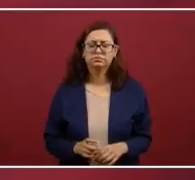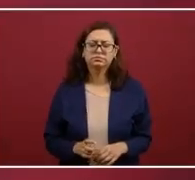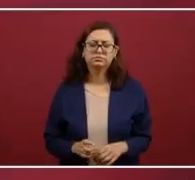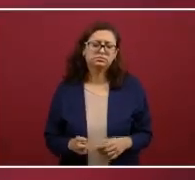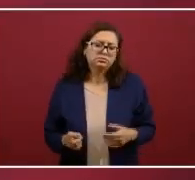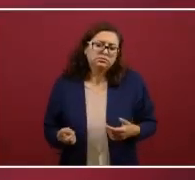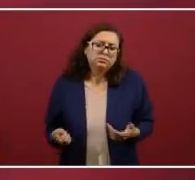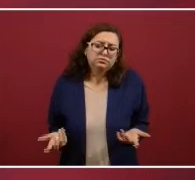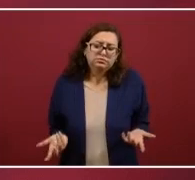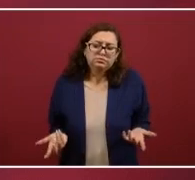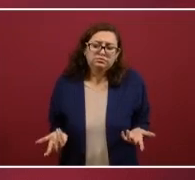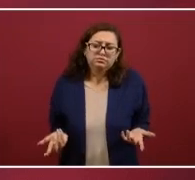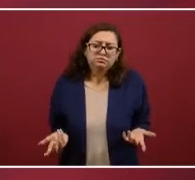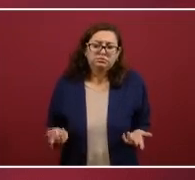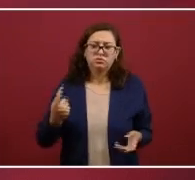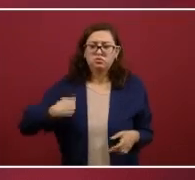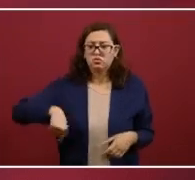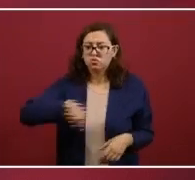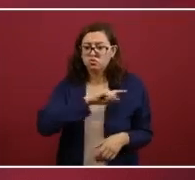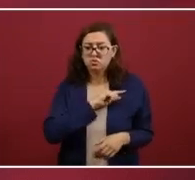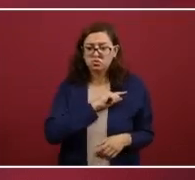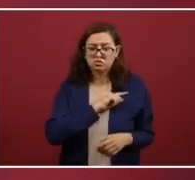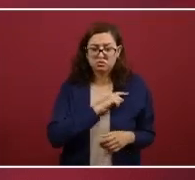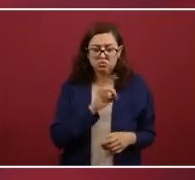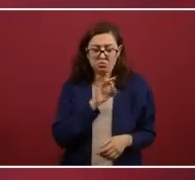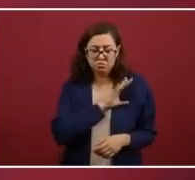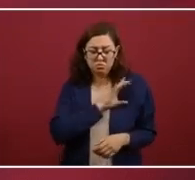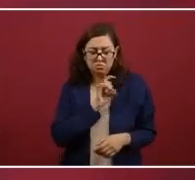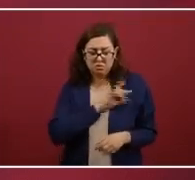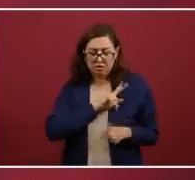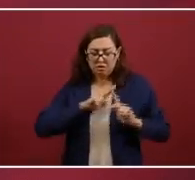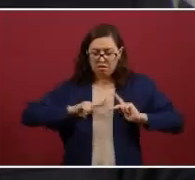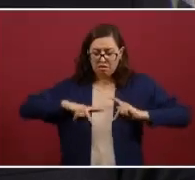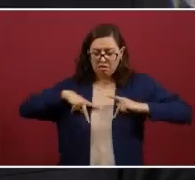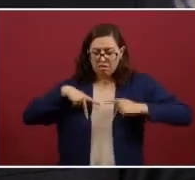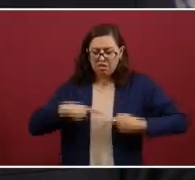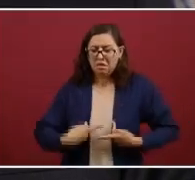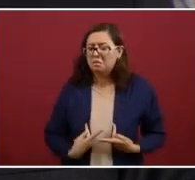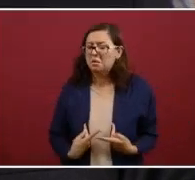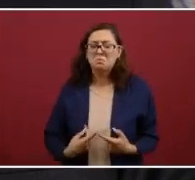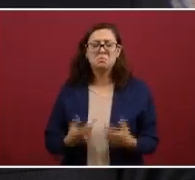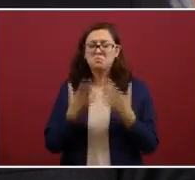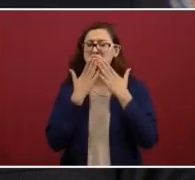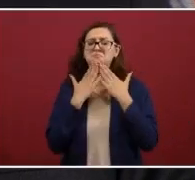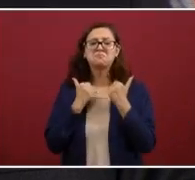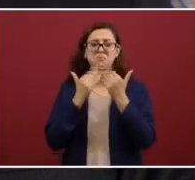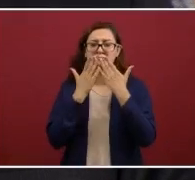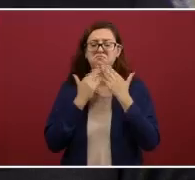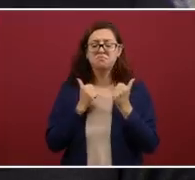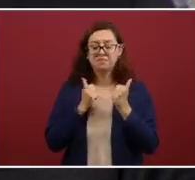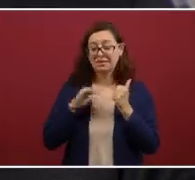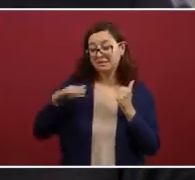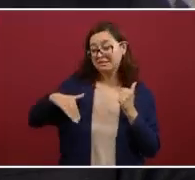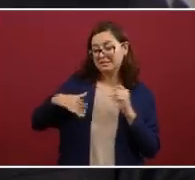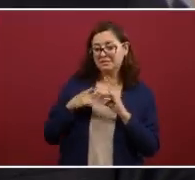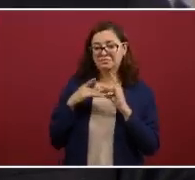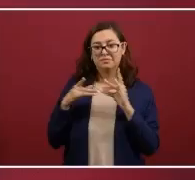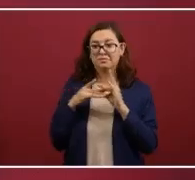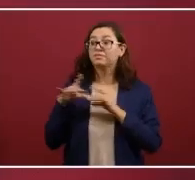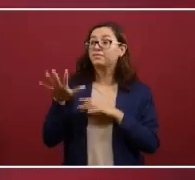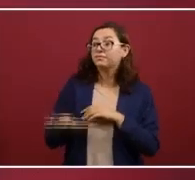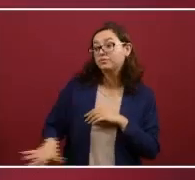porque no nos sentimos indefensos. Hablaba yo de un cambio de mentalidad. El que se